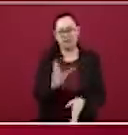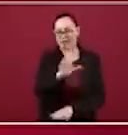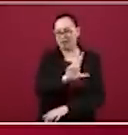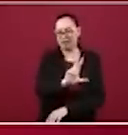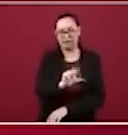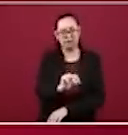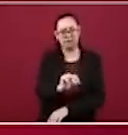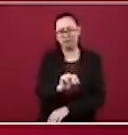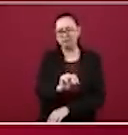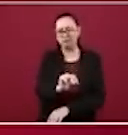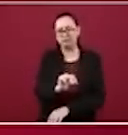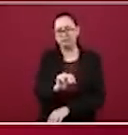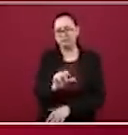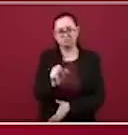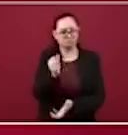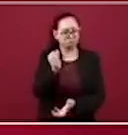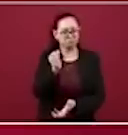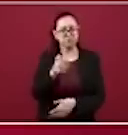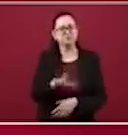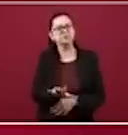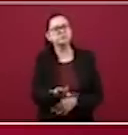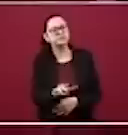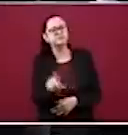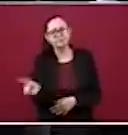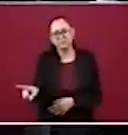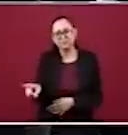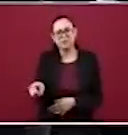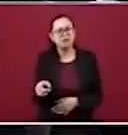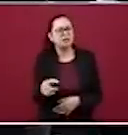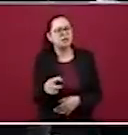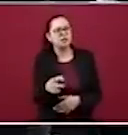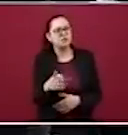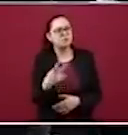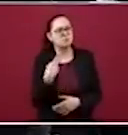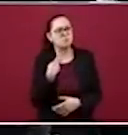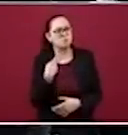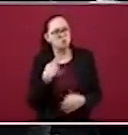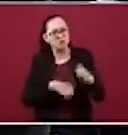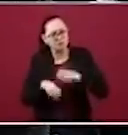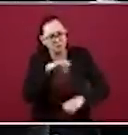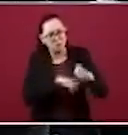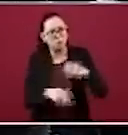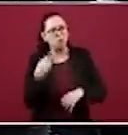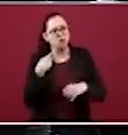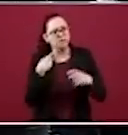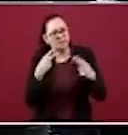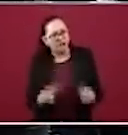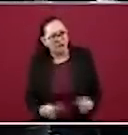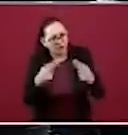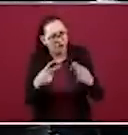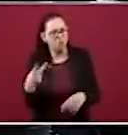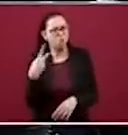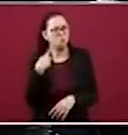Esos apoyos no ya no. No hay política empresarial, no hay política de comercio, no hay política